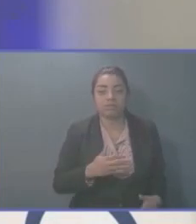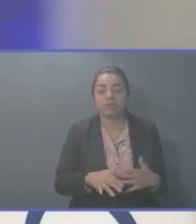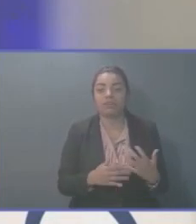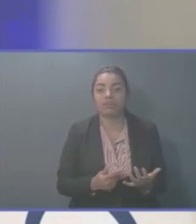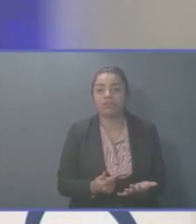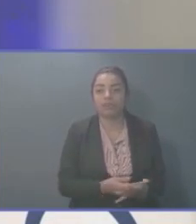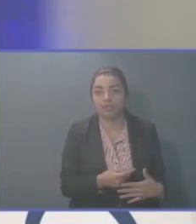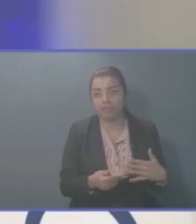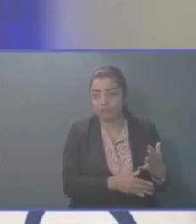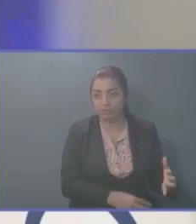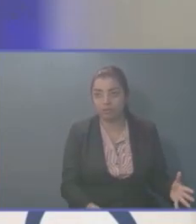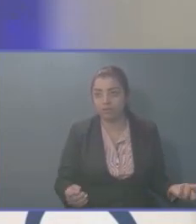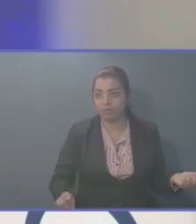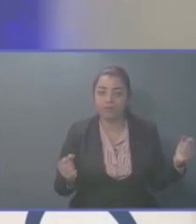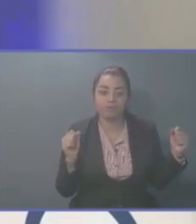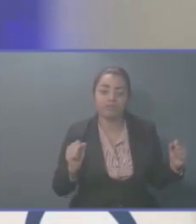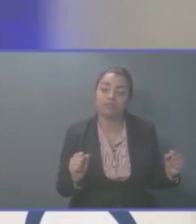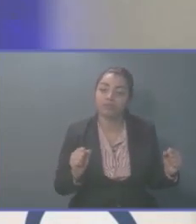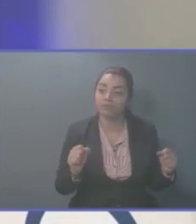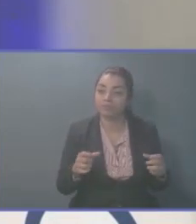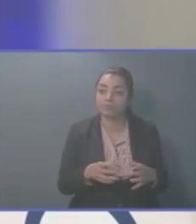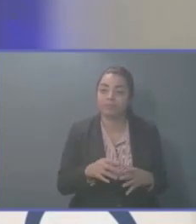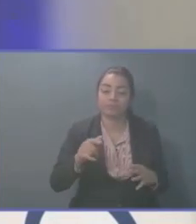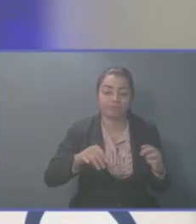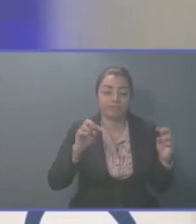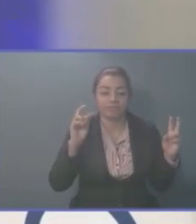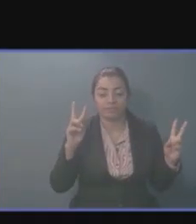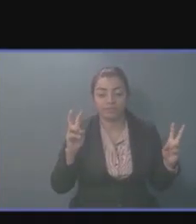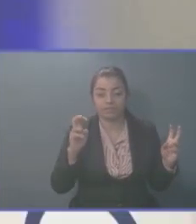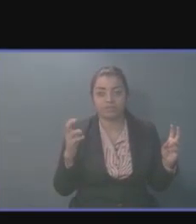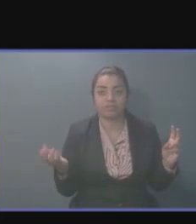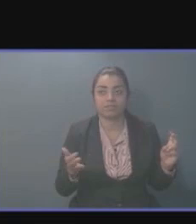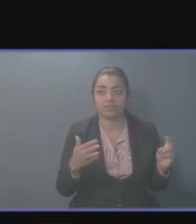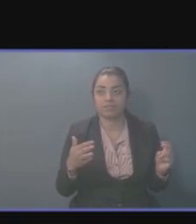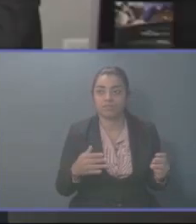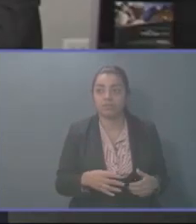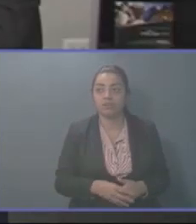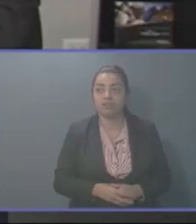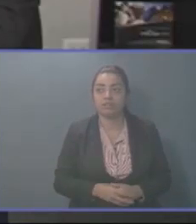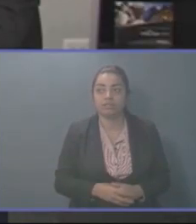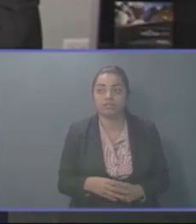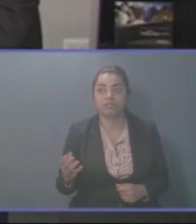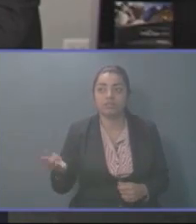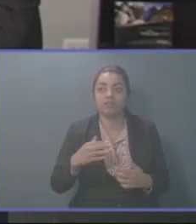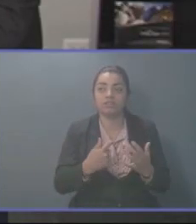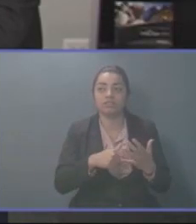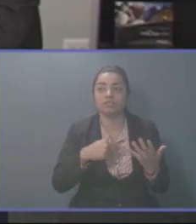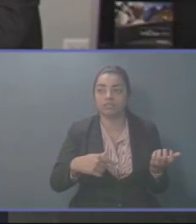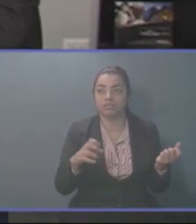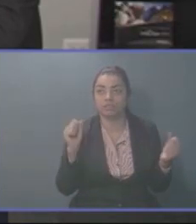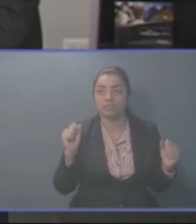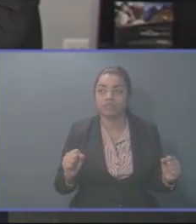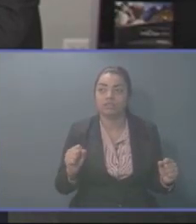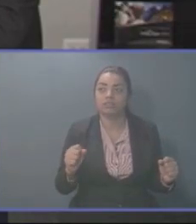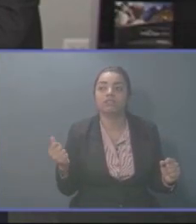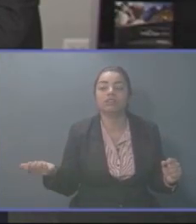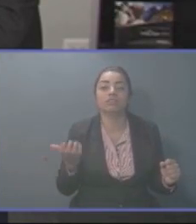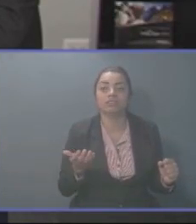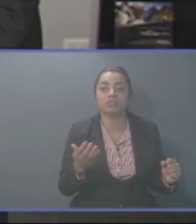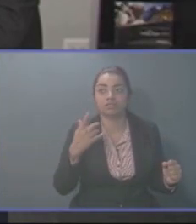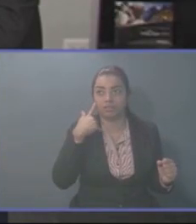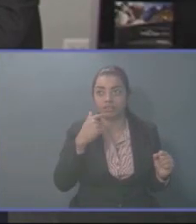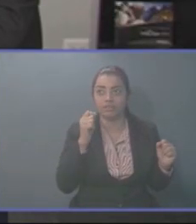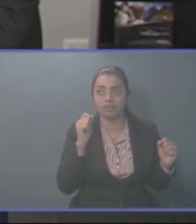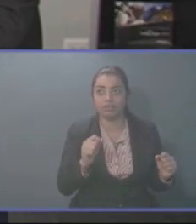ese expediente que está en estudio, ¿verdad? Que es un tema que quizás después podemos ahondar, pero es muy condenable que se utilicen las mentiras,